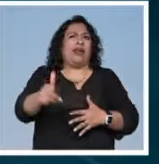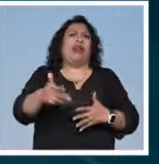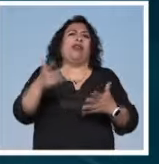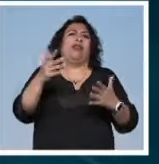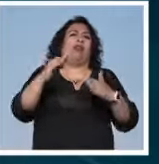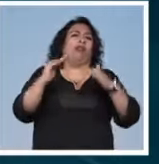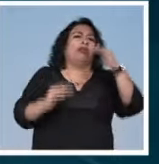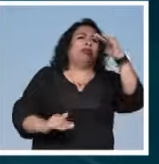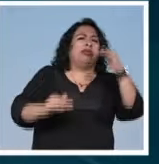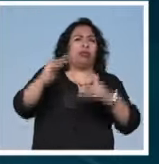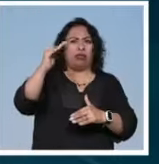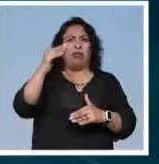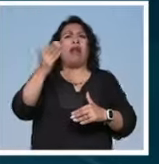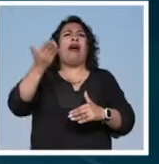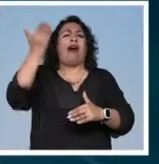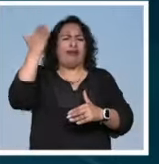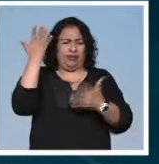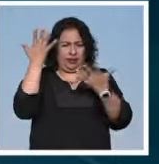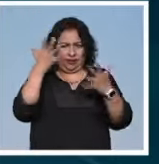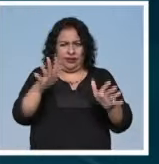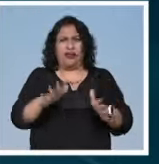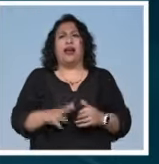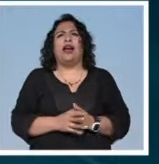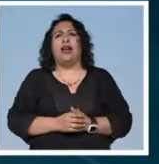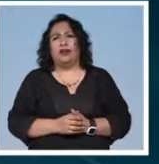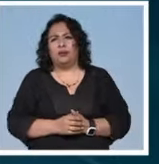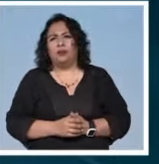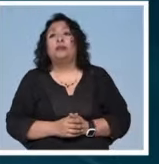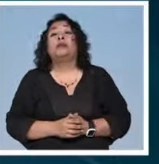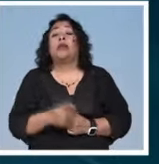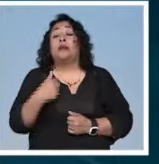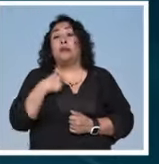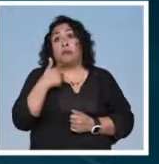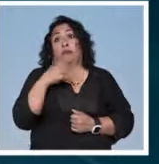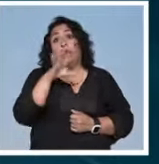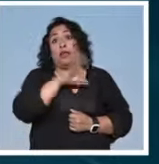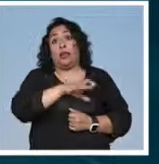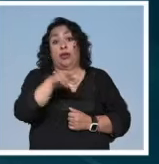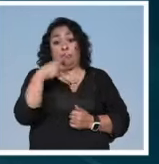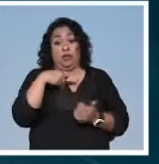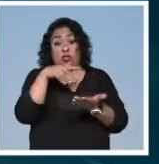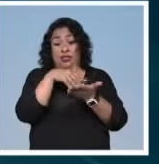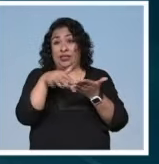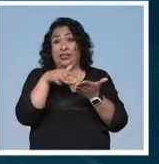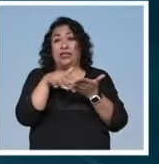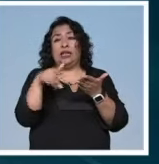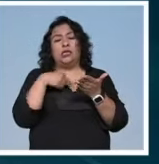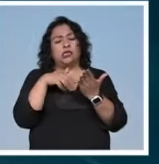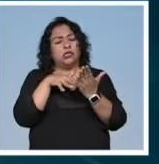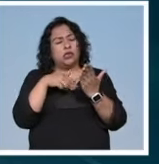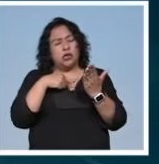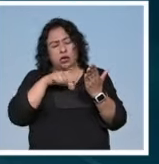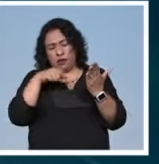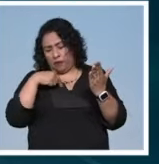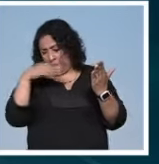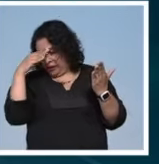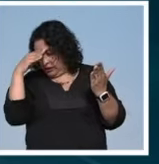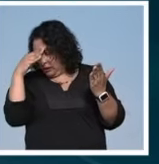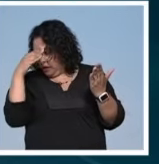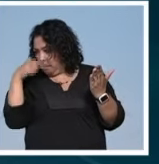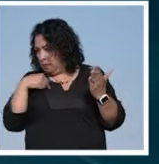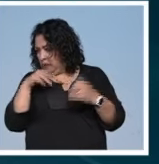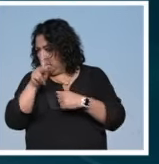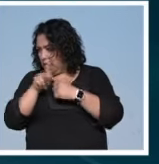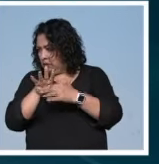desigualdad ya se han presentado en el pasado. Y me encantaría que los lectores salgan de estas páginas pensando qué los une a su